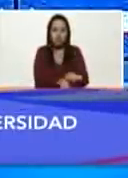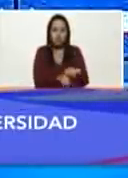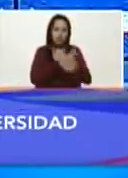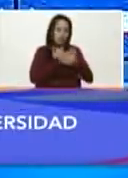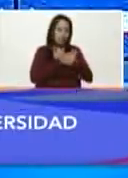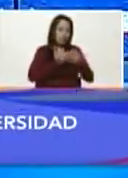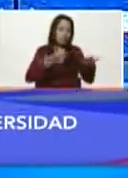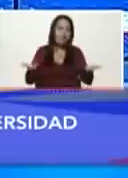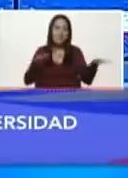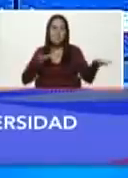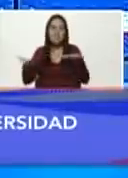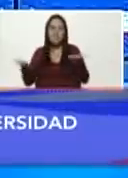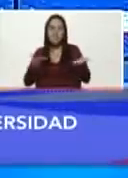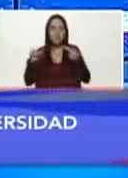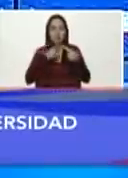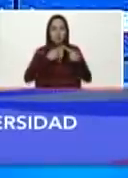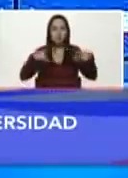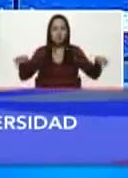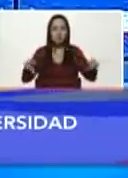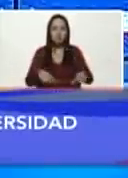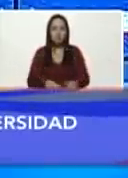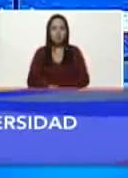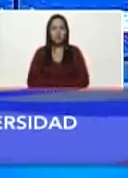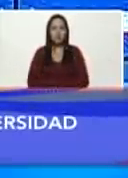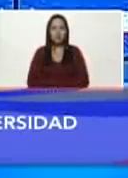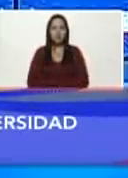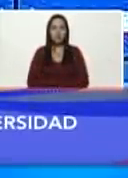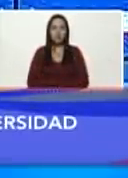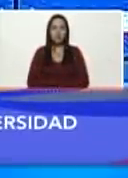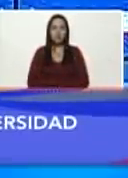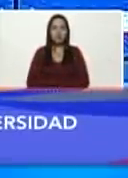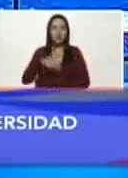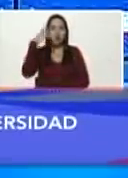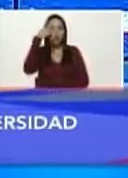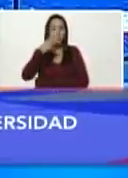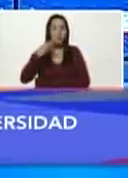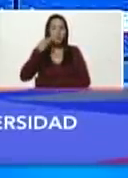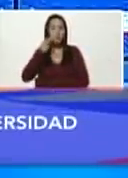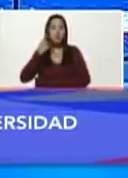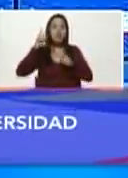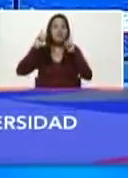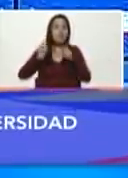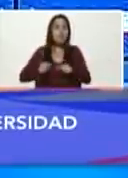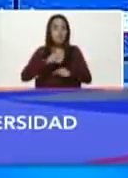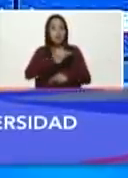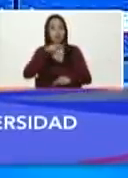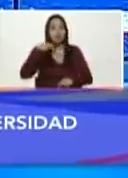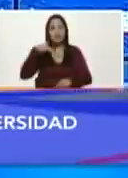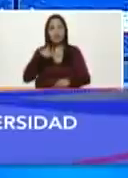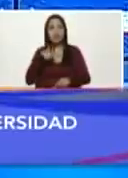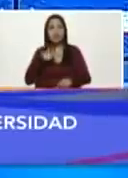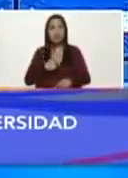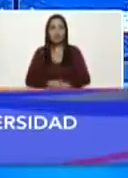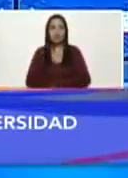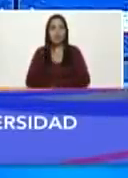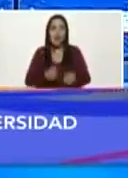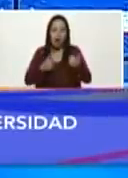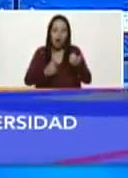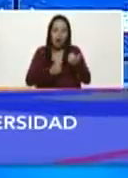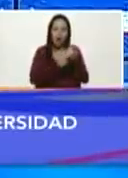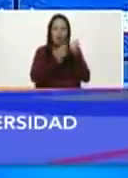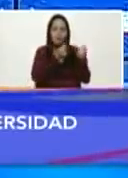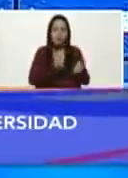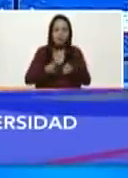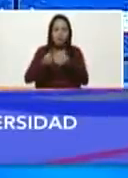de servicio público de la juventud que también nosotros financiamos,